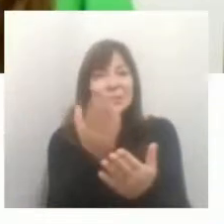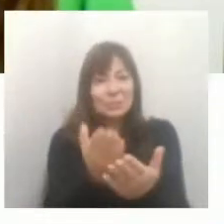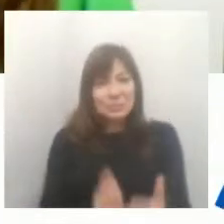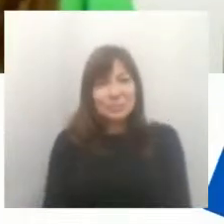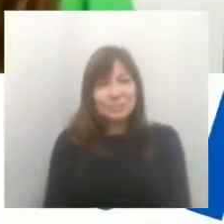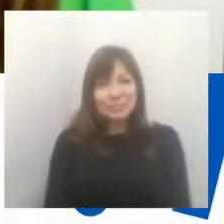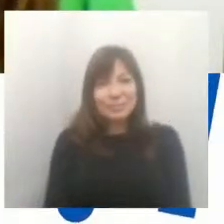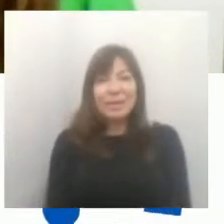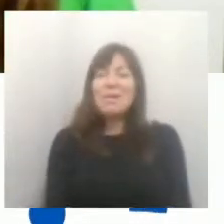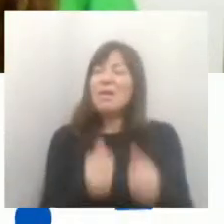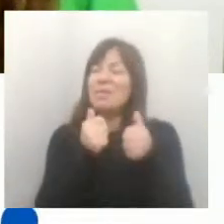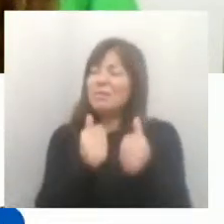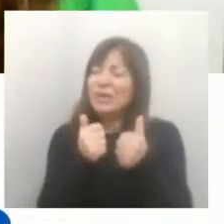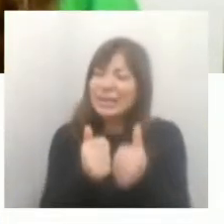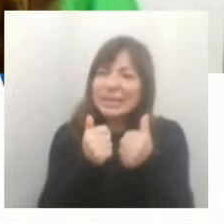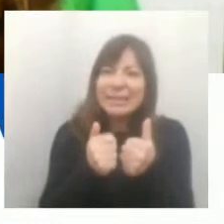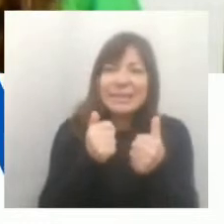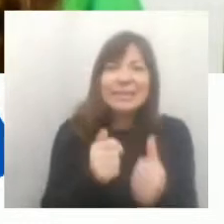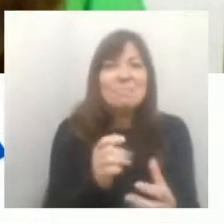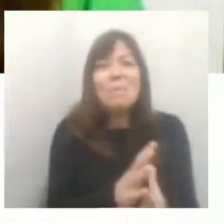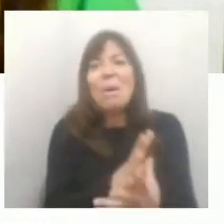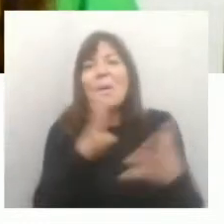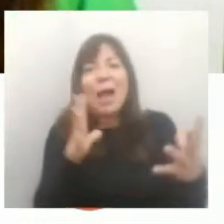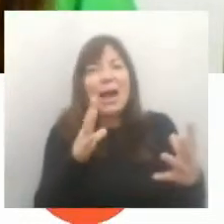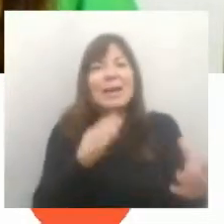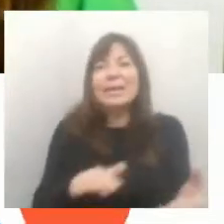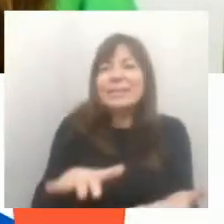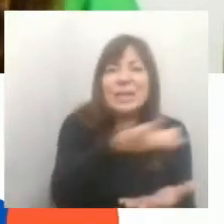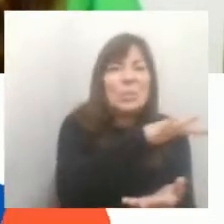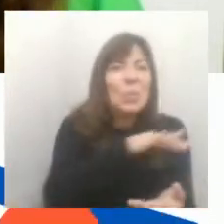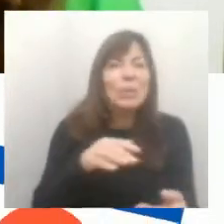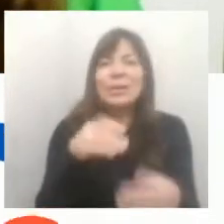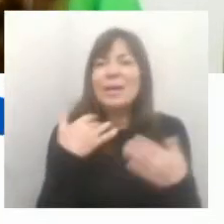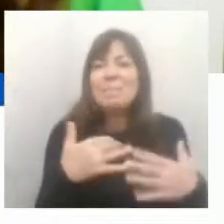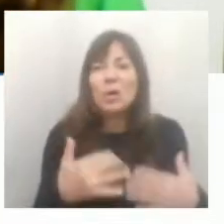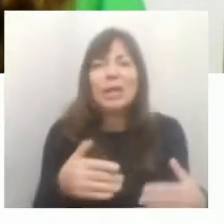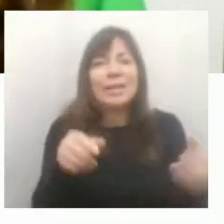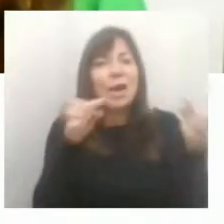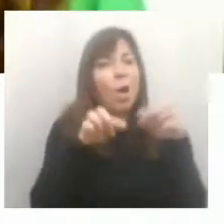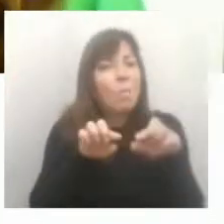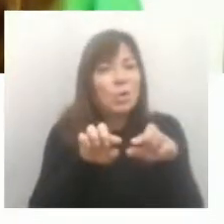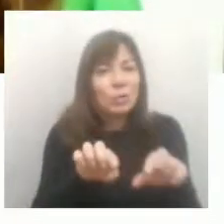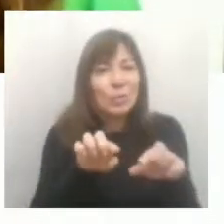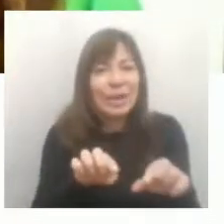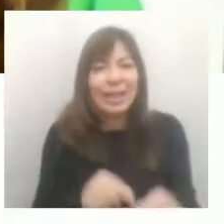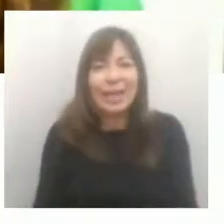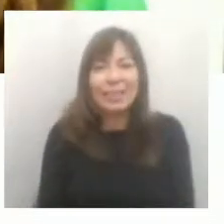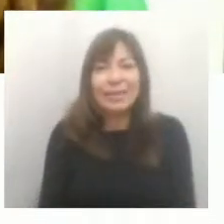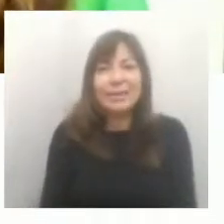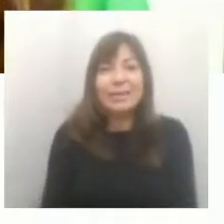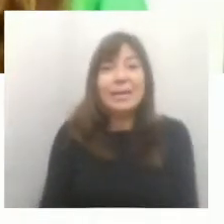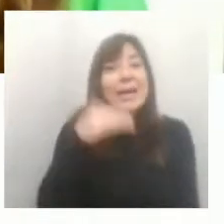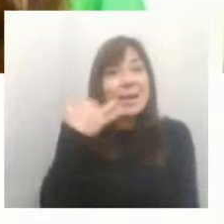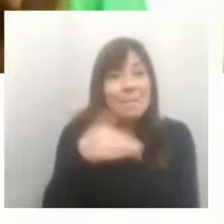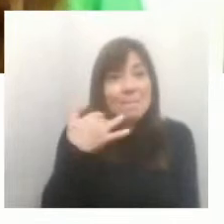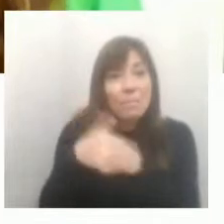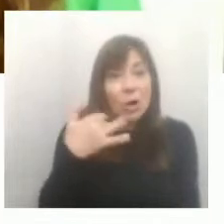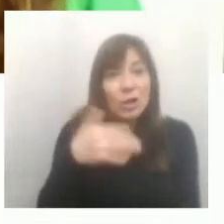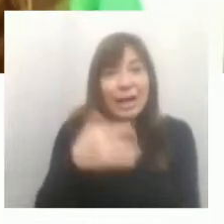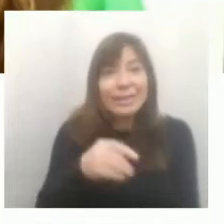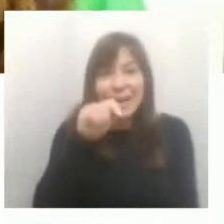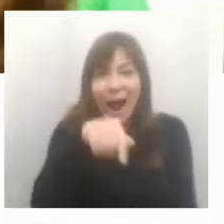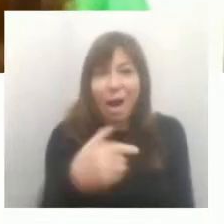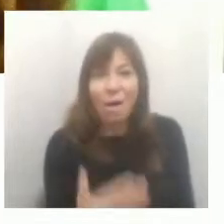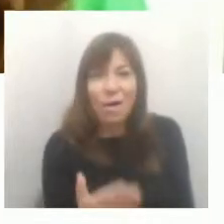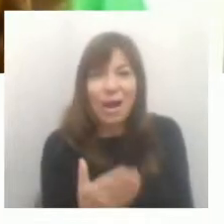Sí, buenísimo, fue una gran instancia. Lo que estaba muteado al principio no se perdieron tanto, lo importante es lo que viene ahora,